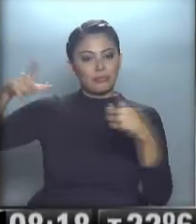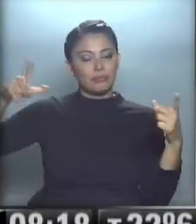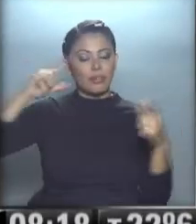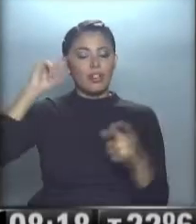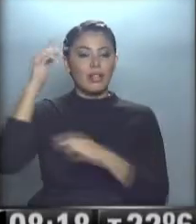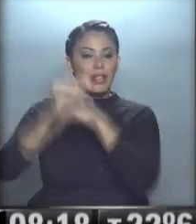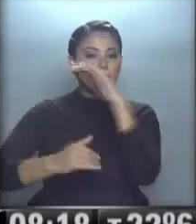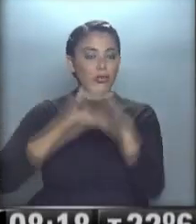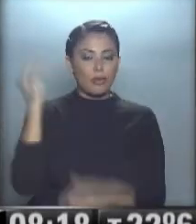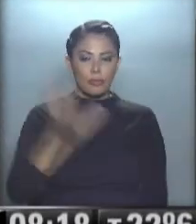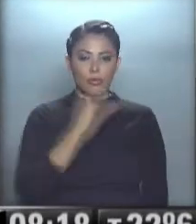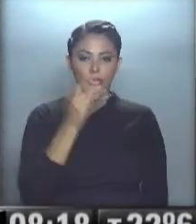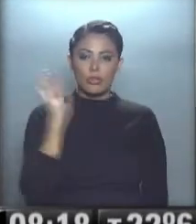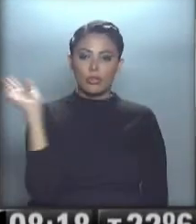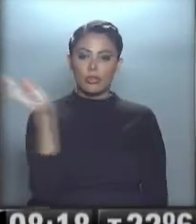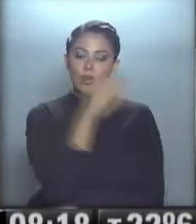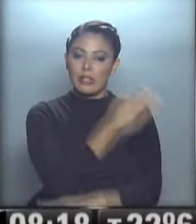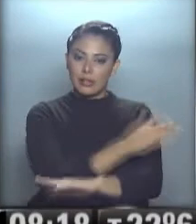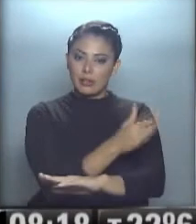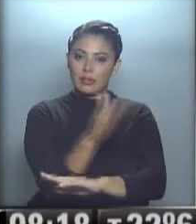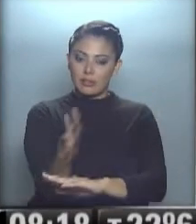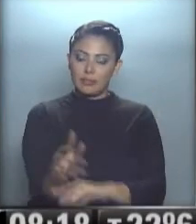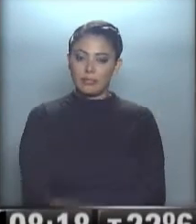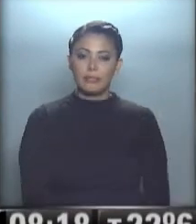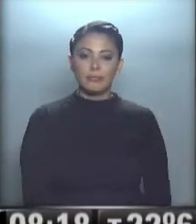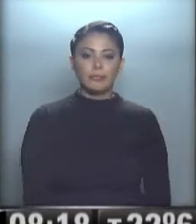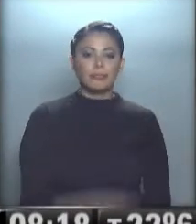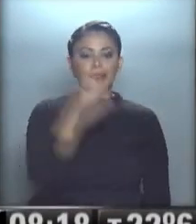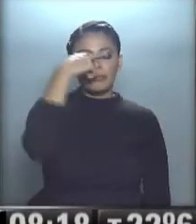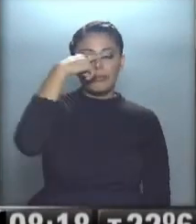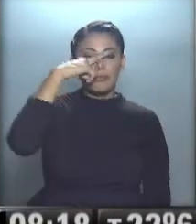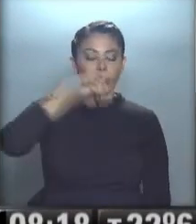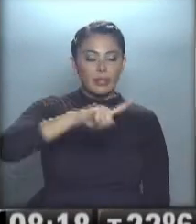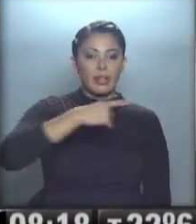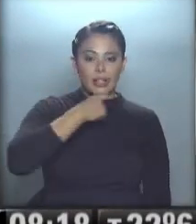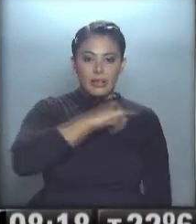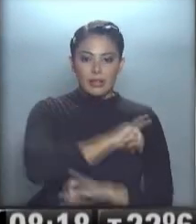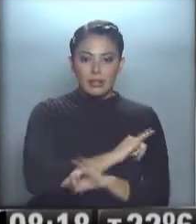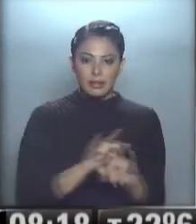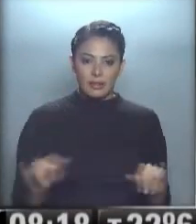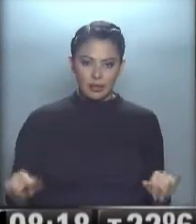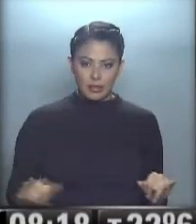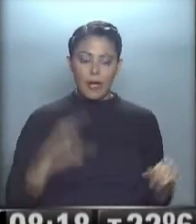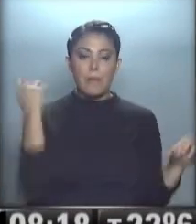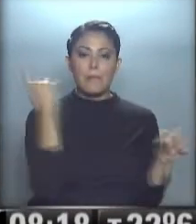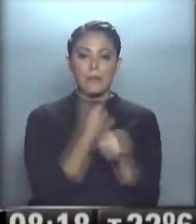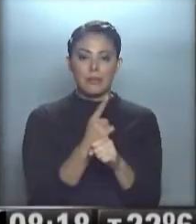productivo para toda la cadena de valor. Por último, quería expresar, primero